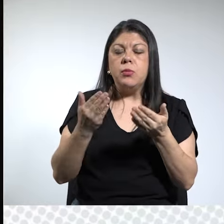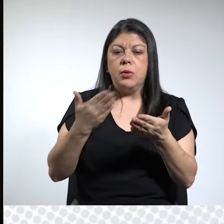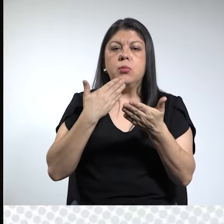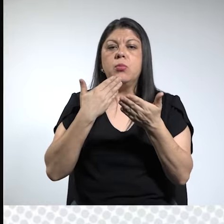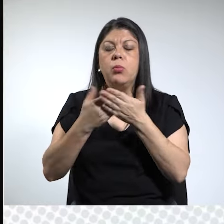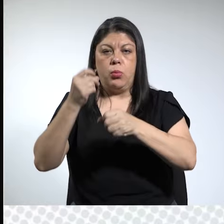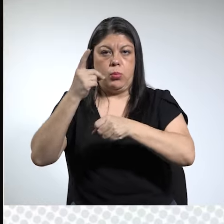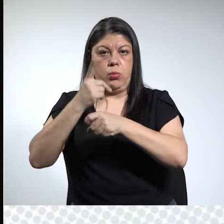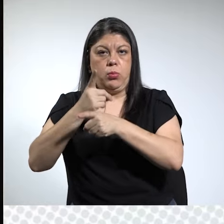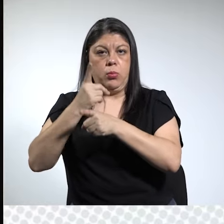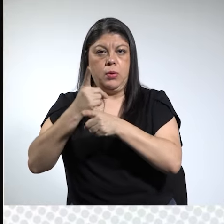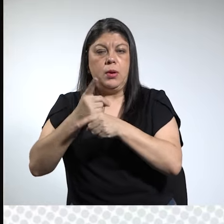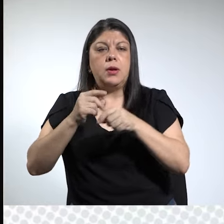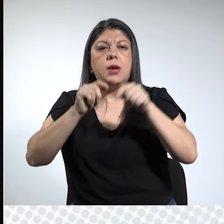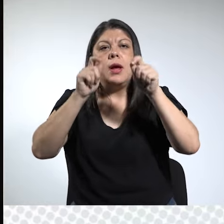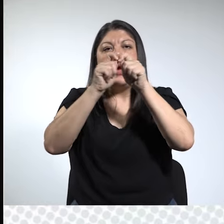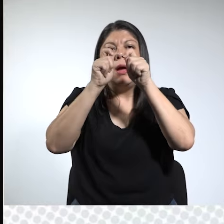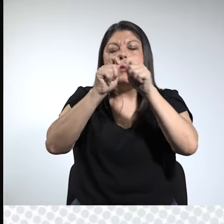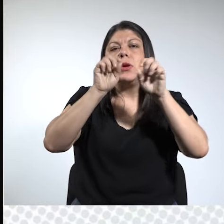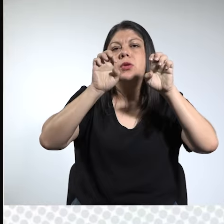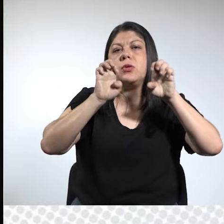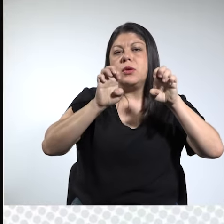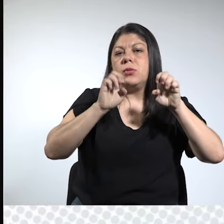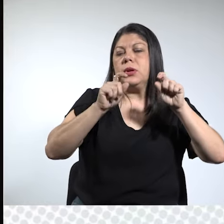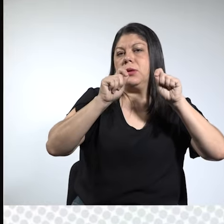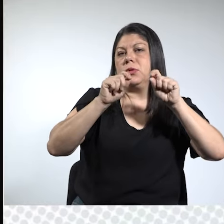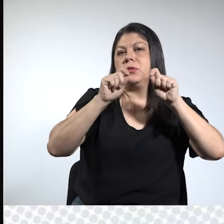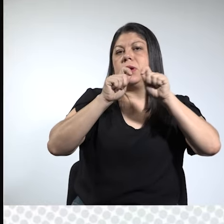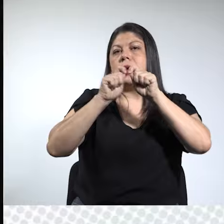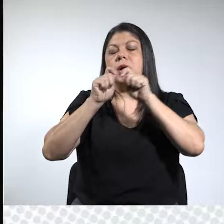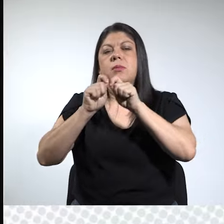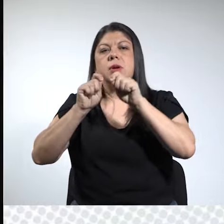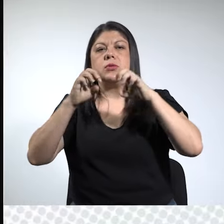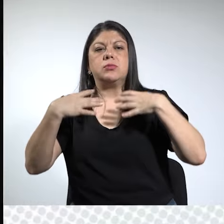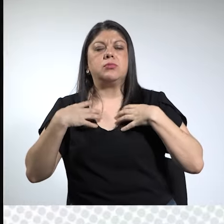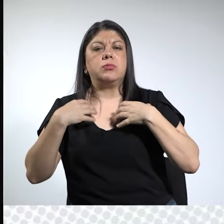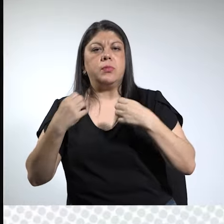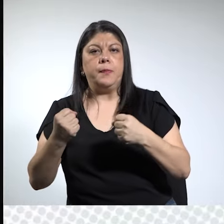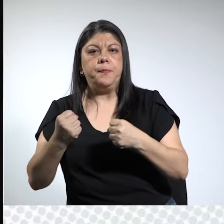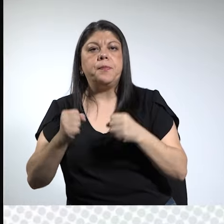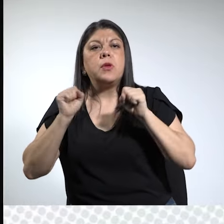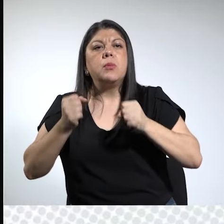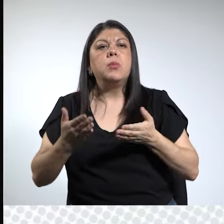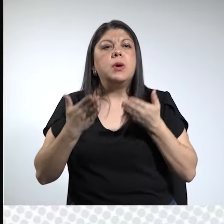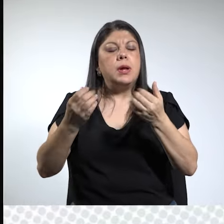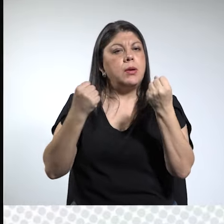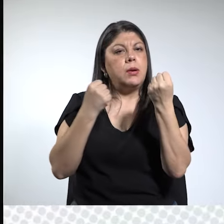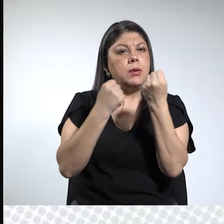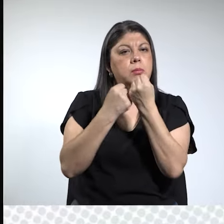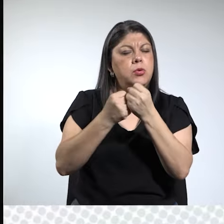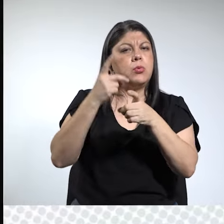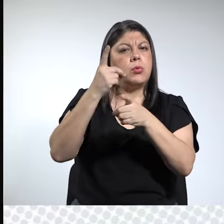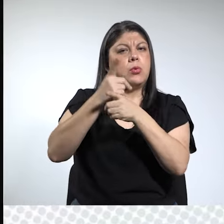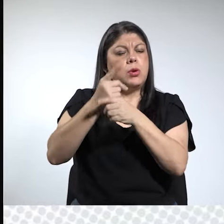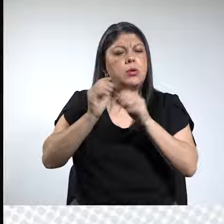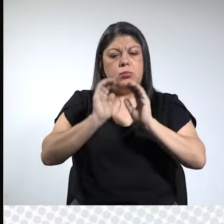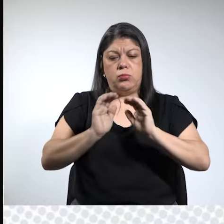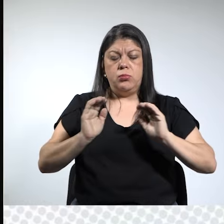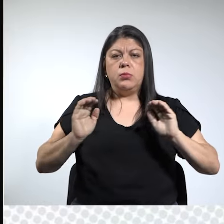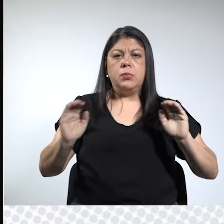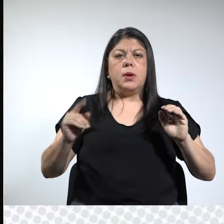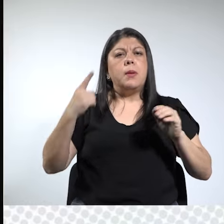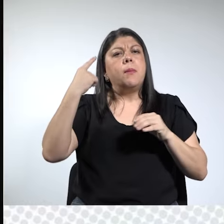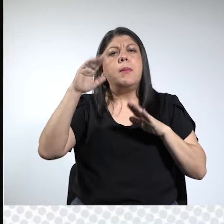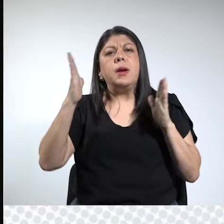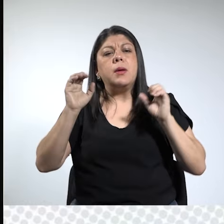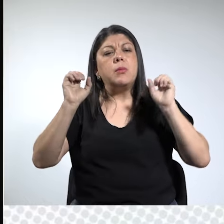efectivamente los aspectos educativos, los aspectos de salud, que tienen que darle el apoyo adecuado a los niños